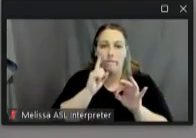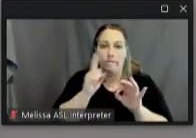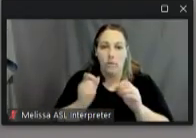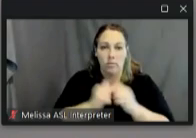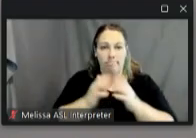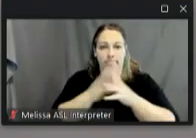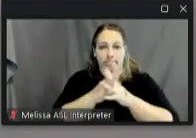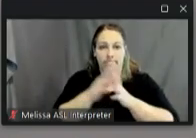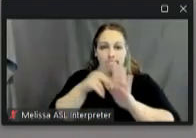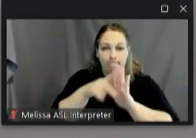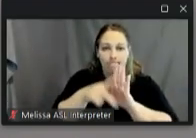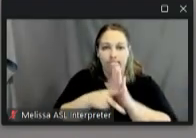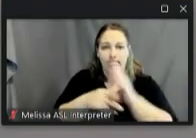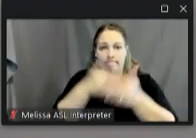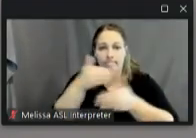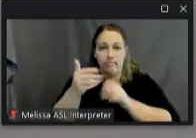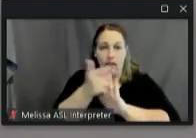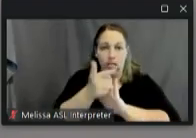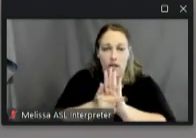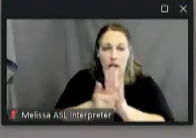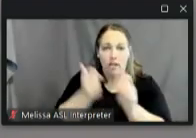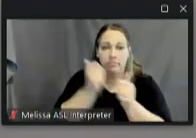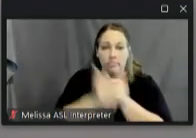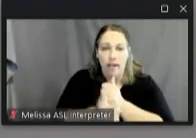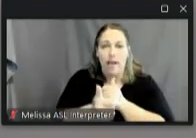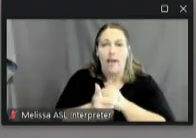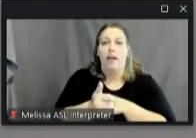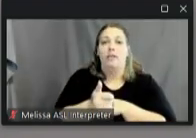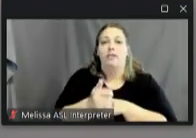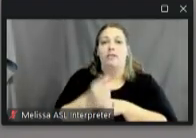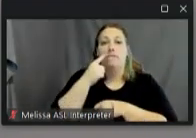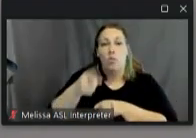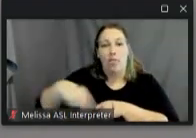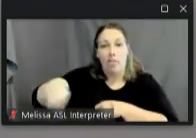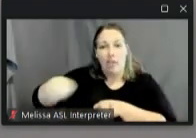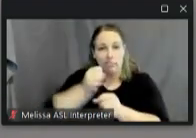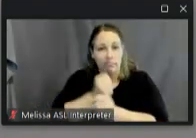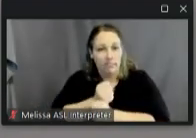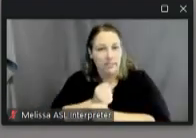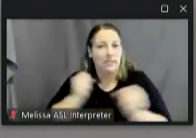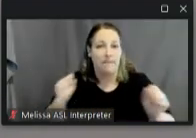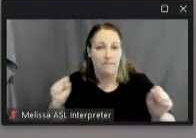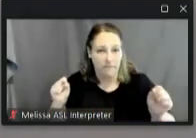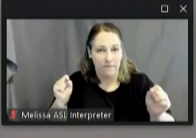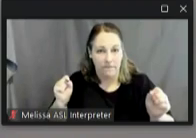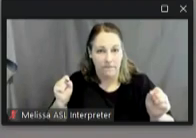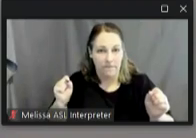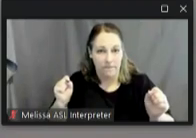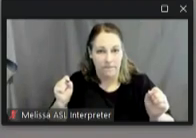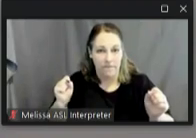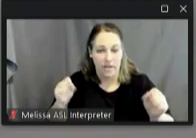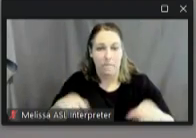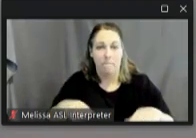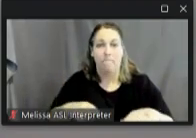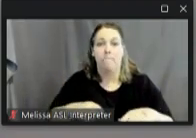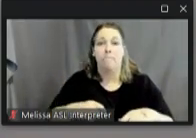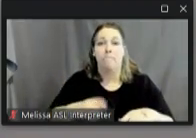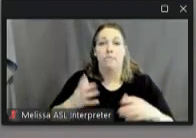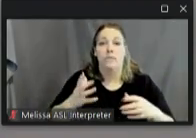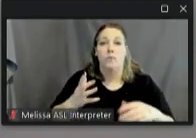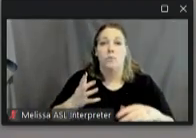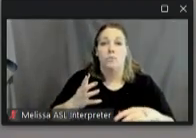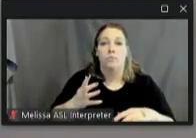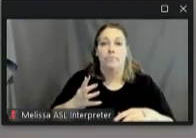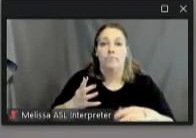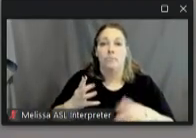a presupuestos dignos que realmente garanticen la implementación de políticas públicas, protocolos diferenciados